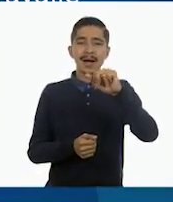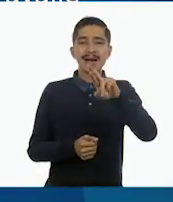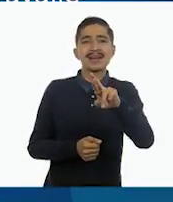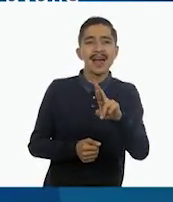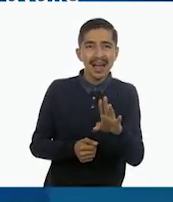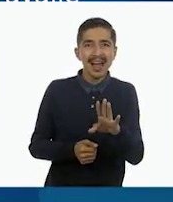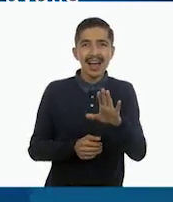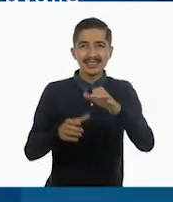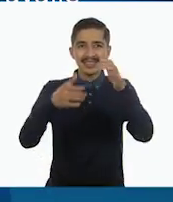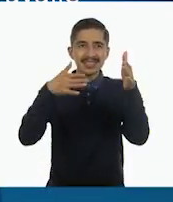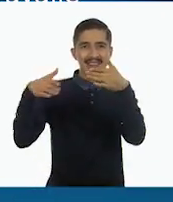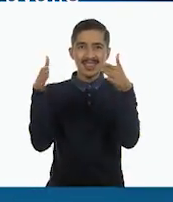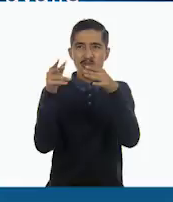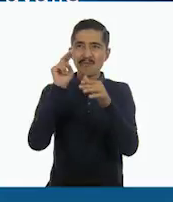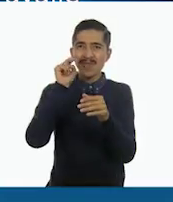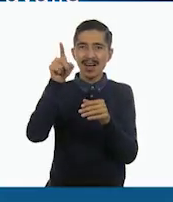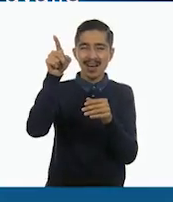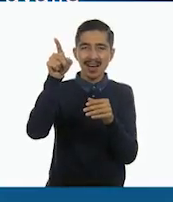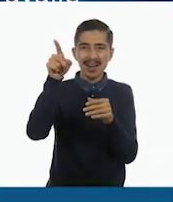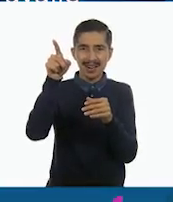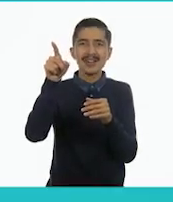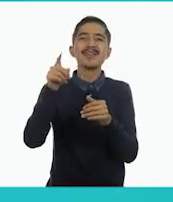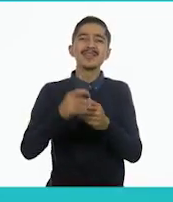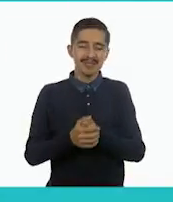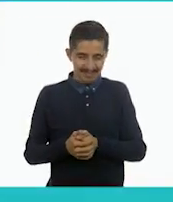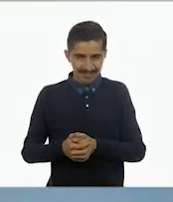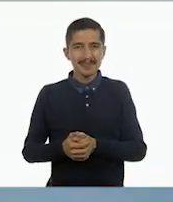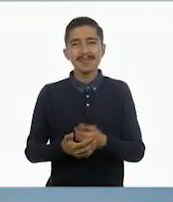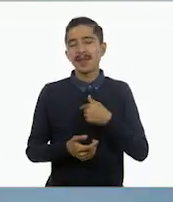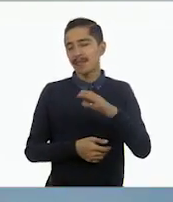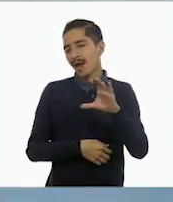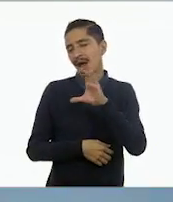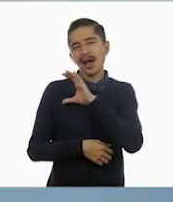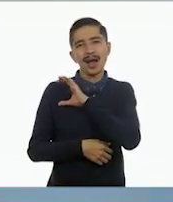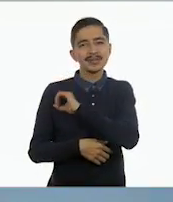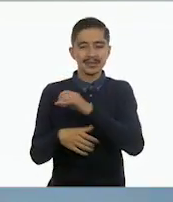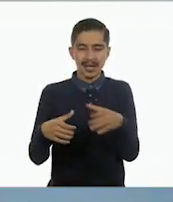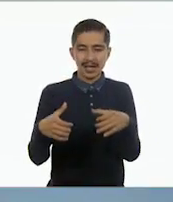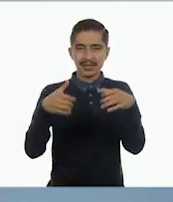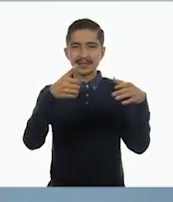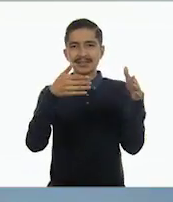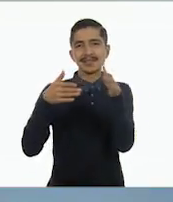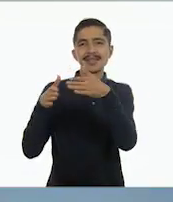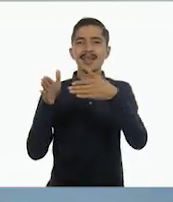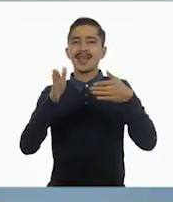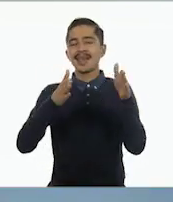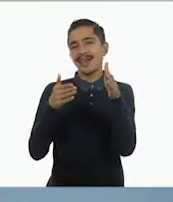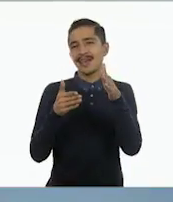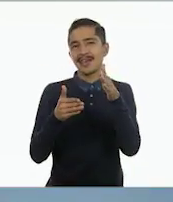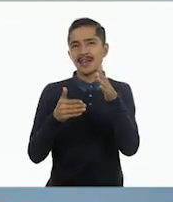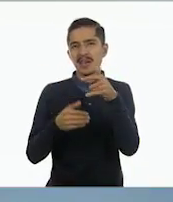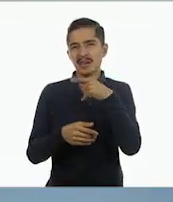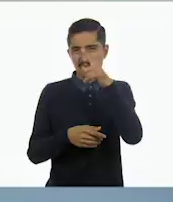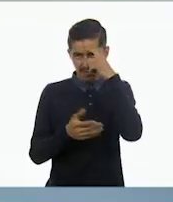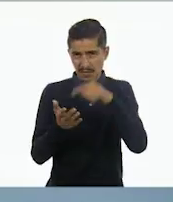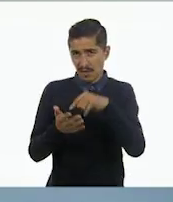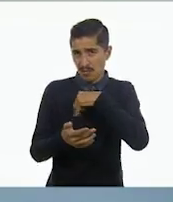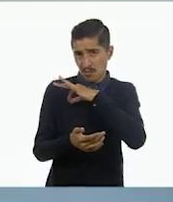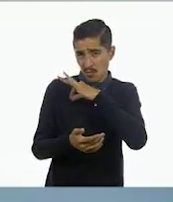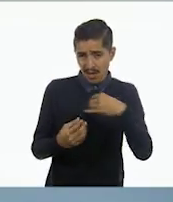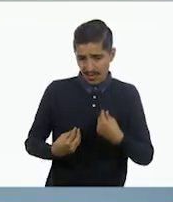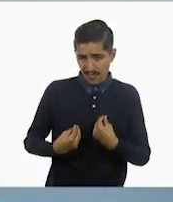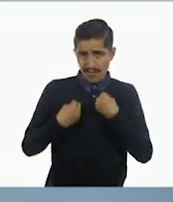¡Qué interesante, maestra! ¡Me encantan los castillos! ¿Crees que yo pueda vivir en el castillo